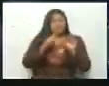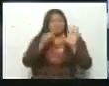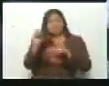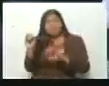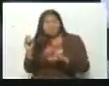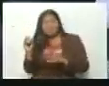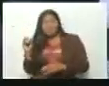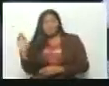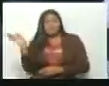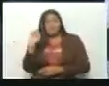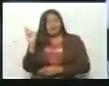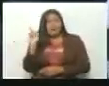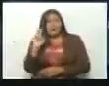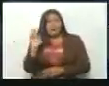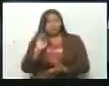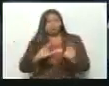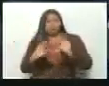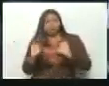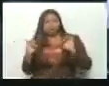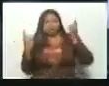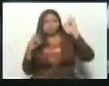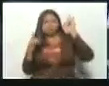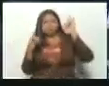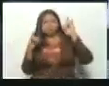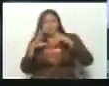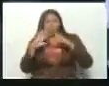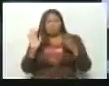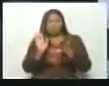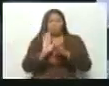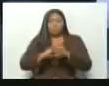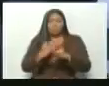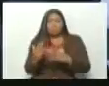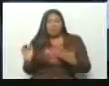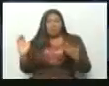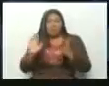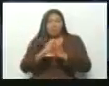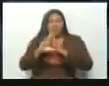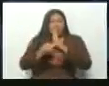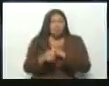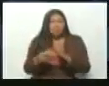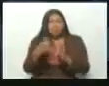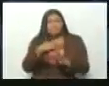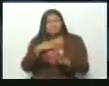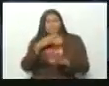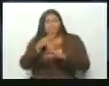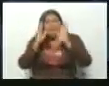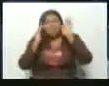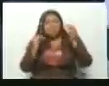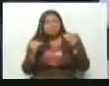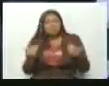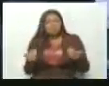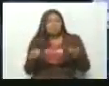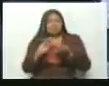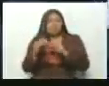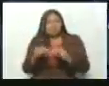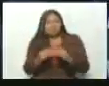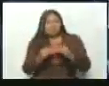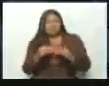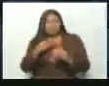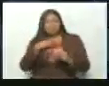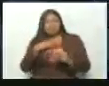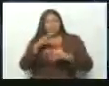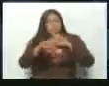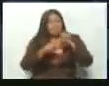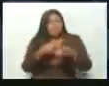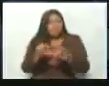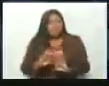estaciones de telecomunicaciones, porque han sido desmanteladas, porque no las hemos podido, no le pudimos hacer mantenimiento, no hemos podido